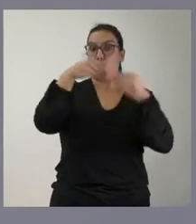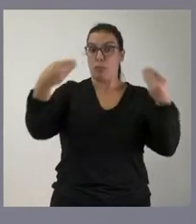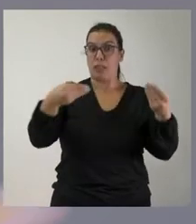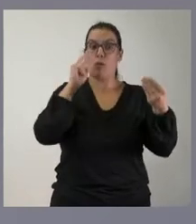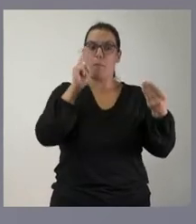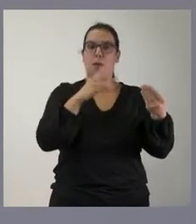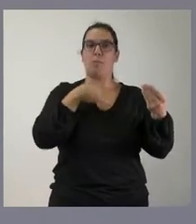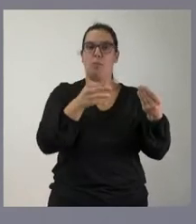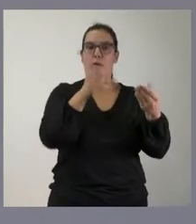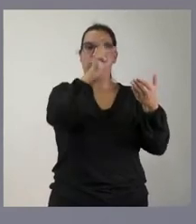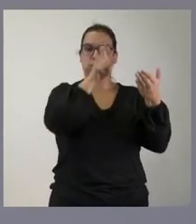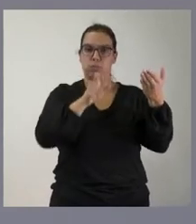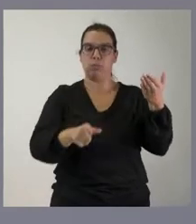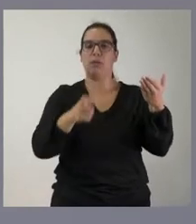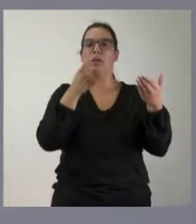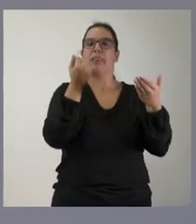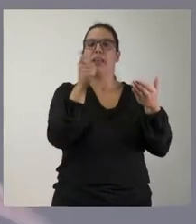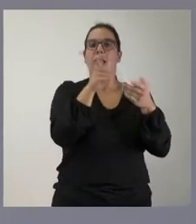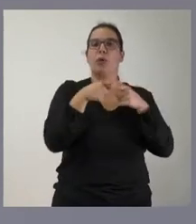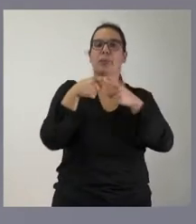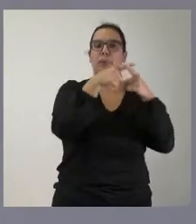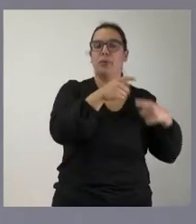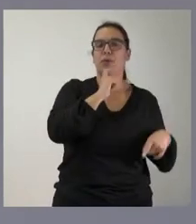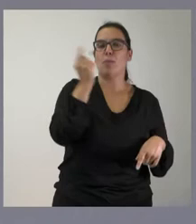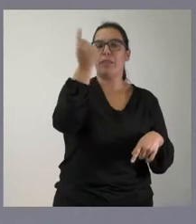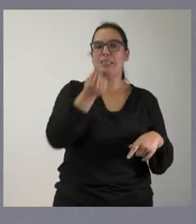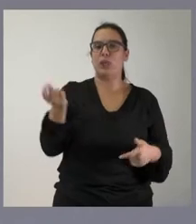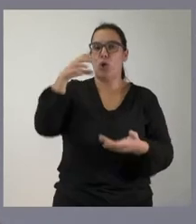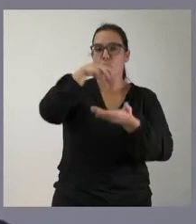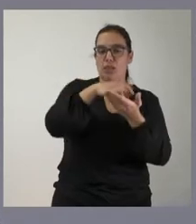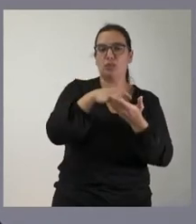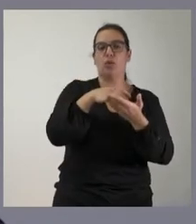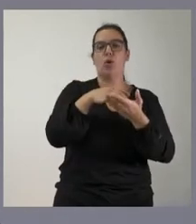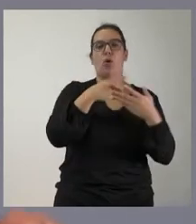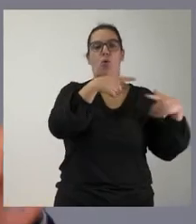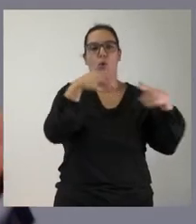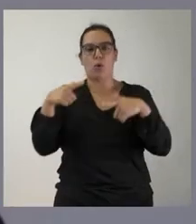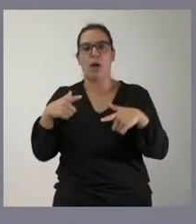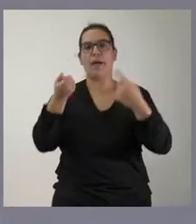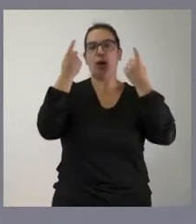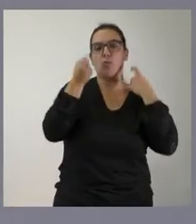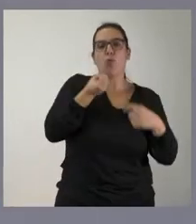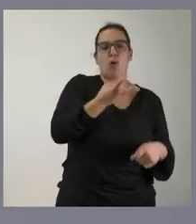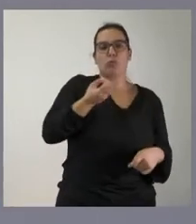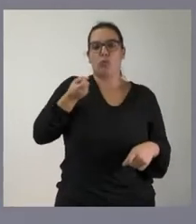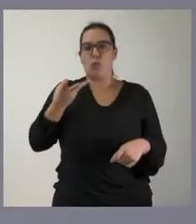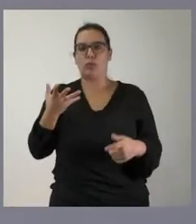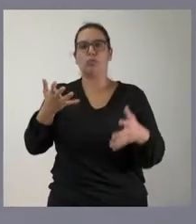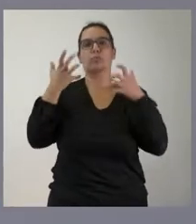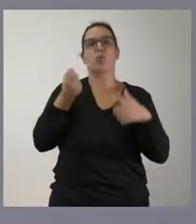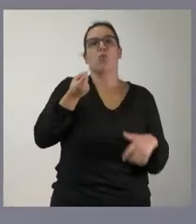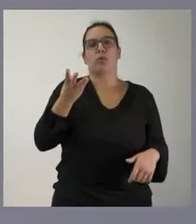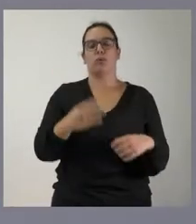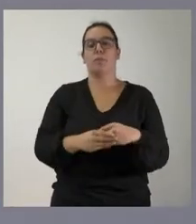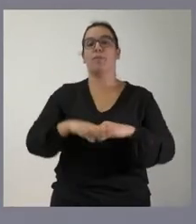el destino de esta cantidad el diseño del centro el número de unidades el número de alumnos beneficiarios del mismo y